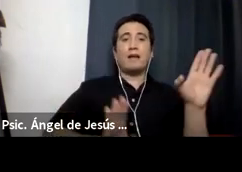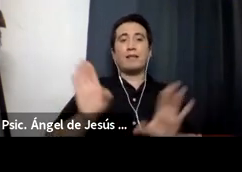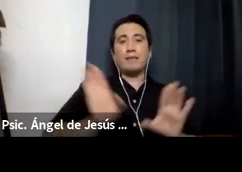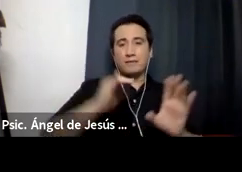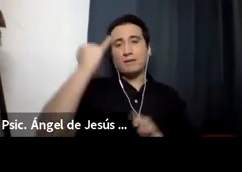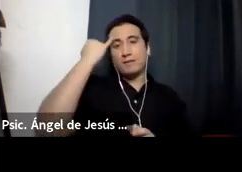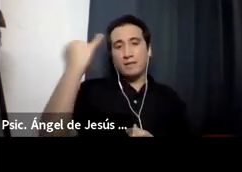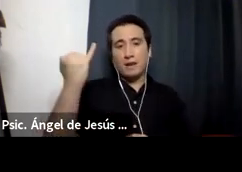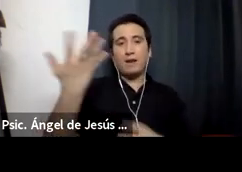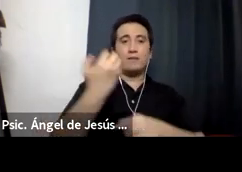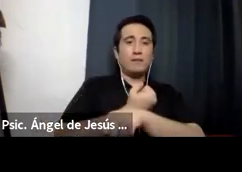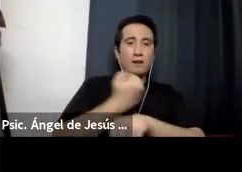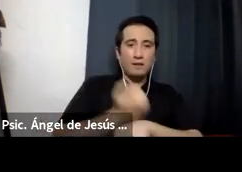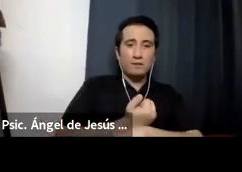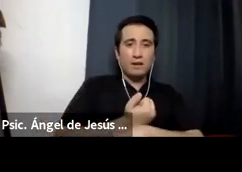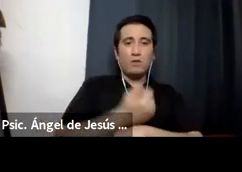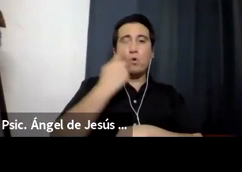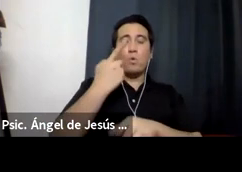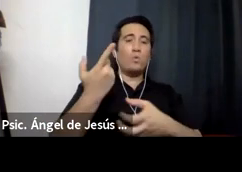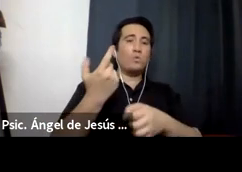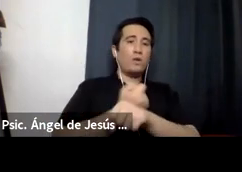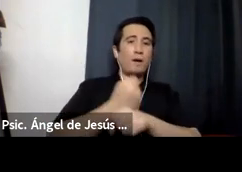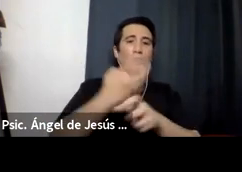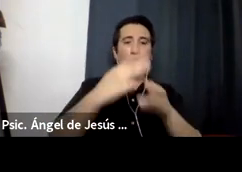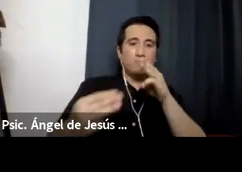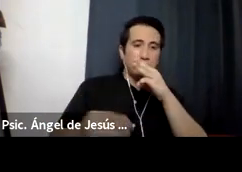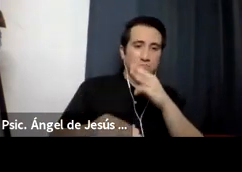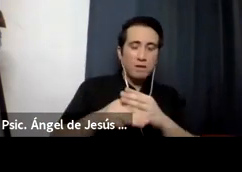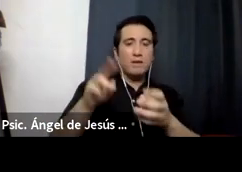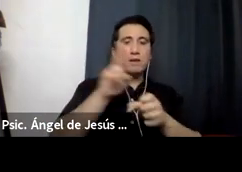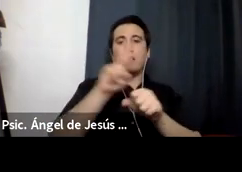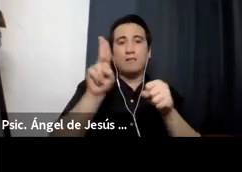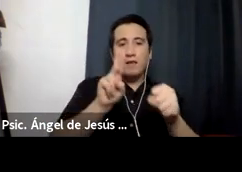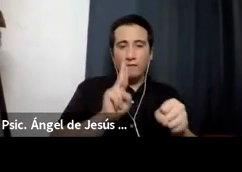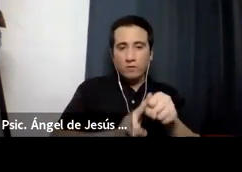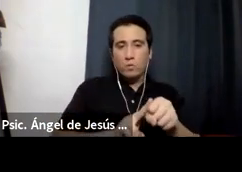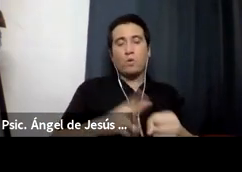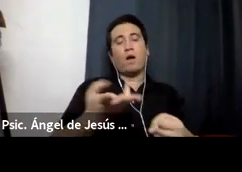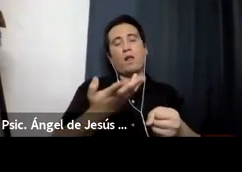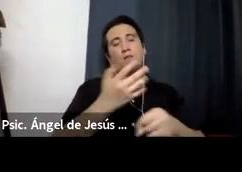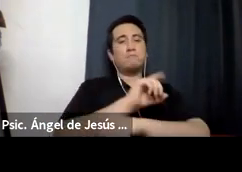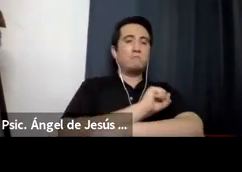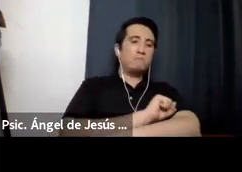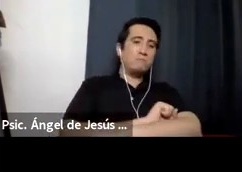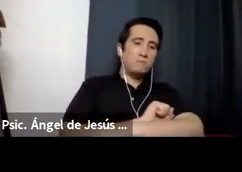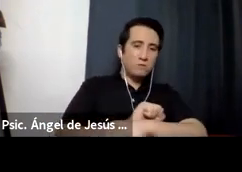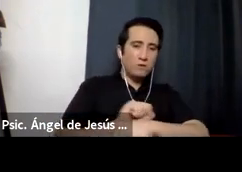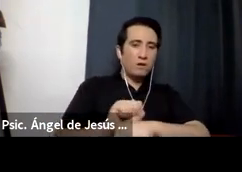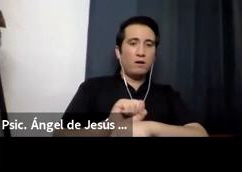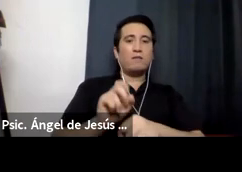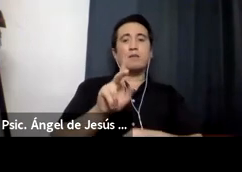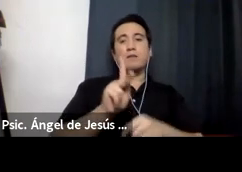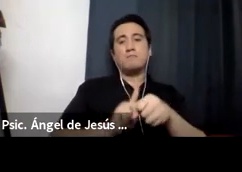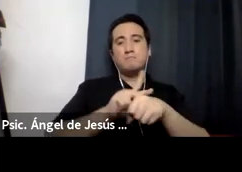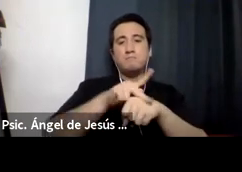ideales, ¿no? De calzado, un zapato con un material natural, ¿no? De preferencia un material de piel o